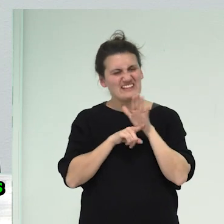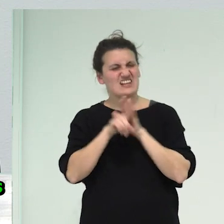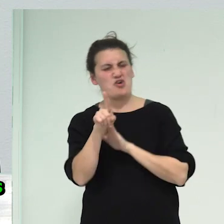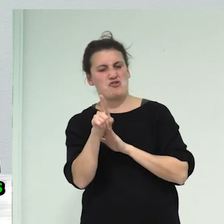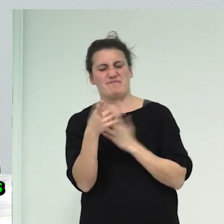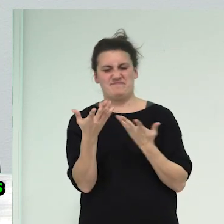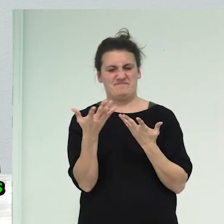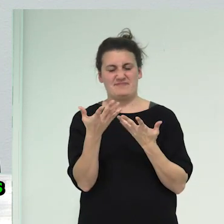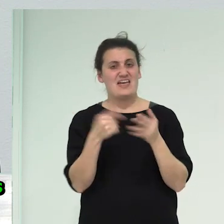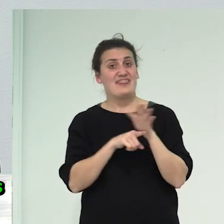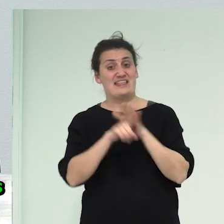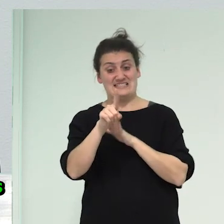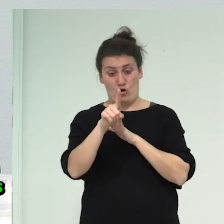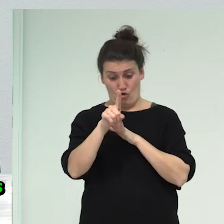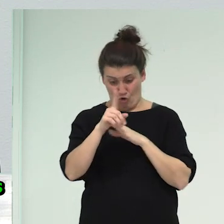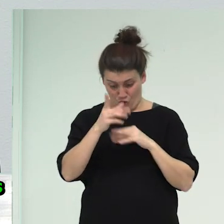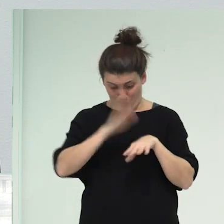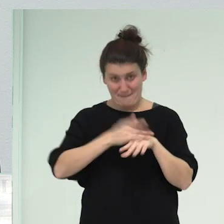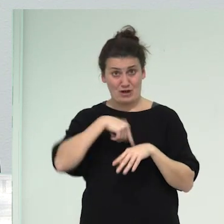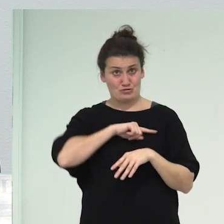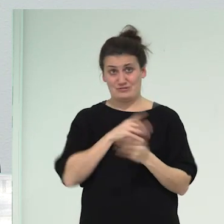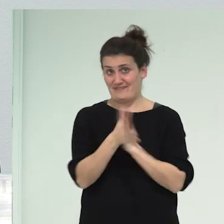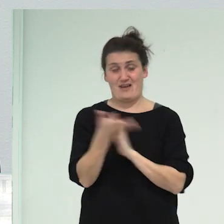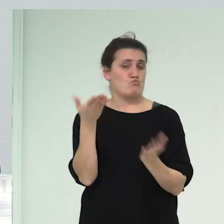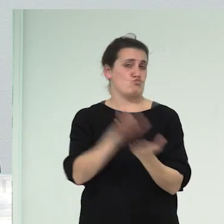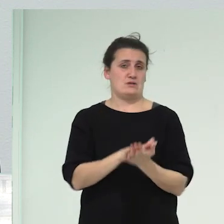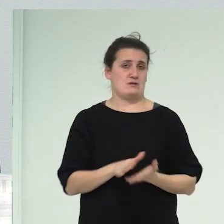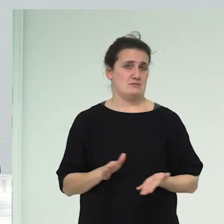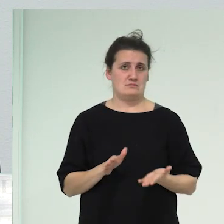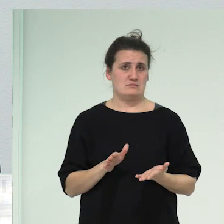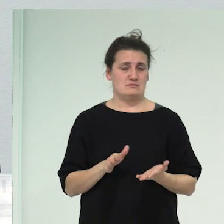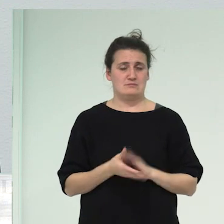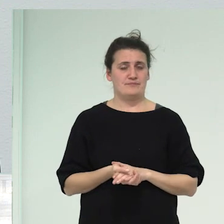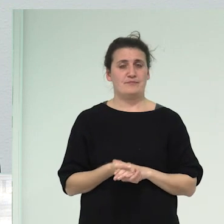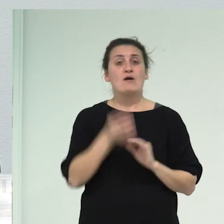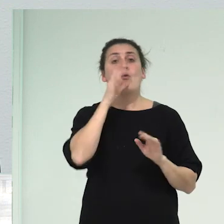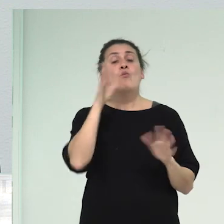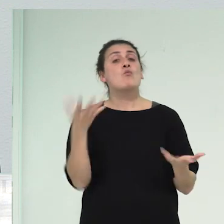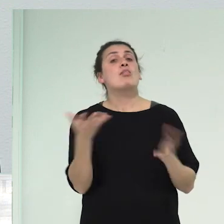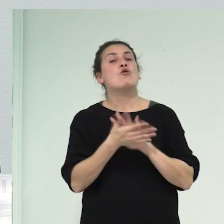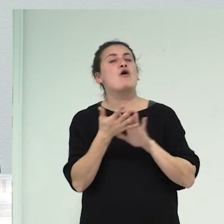es un desarrollo que para nosotras significa muerte. Cuando hablan